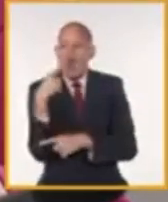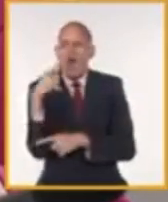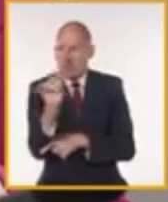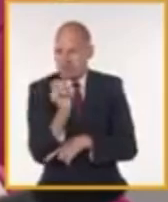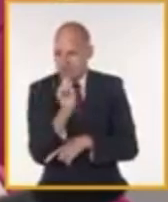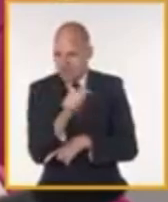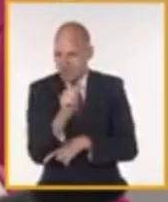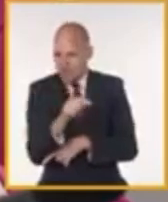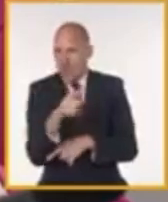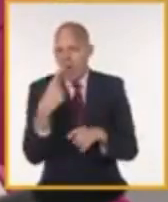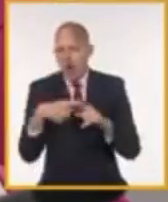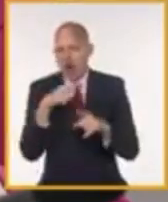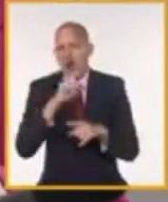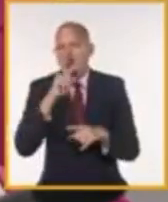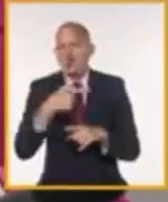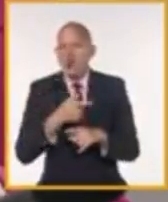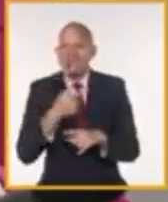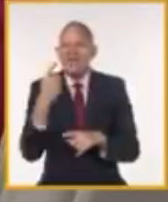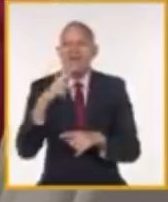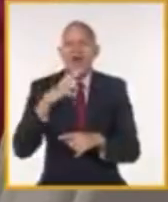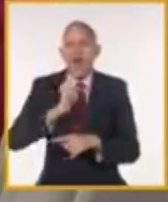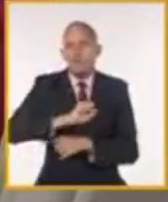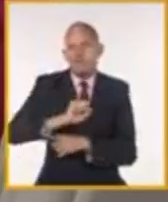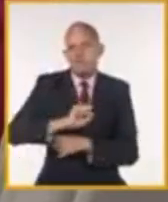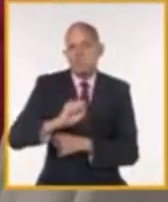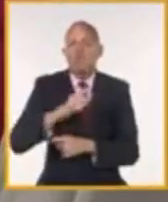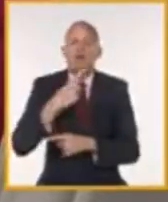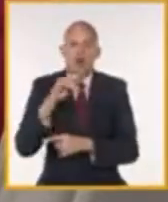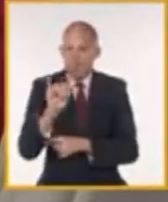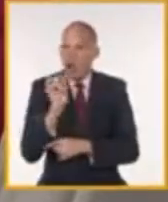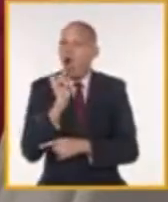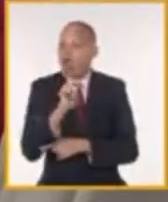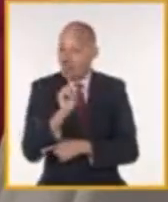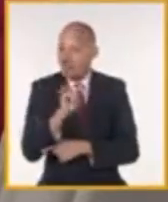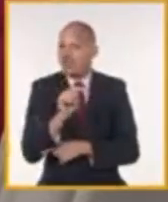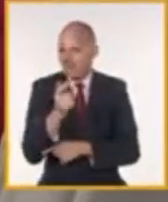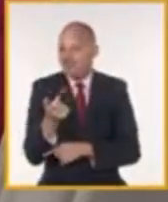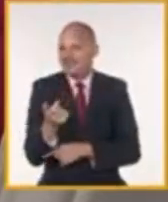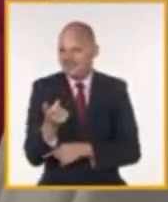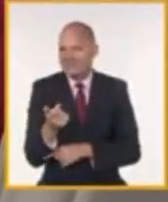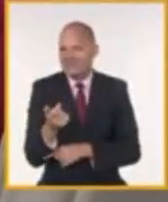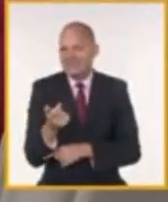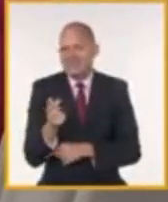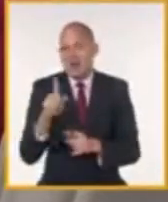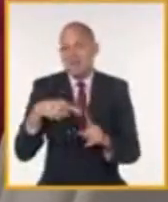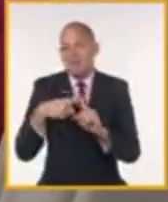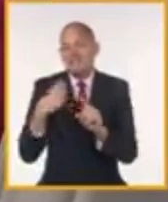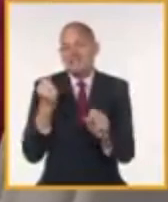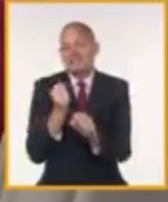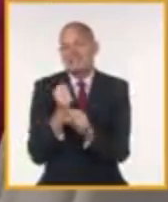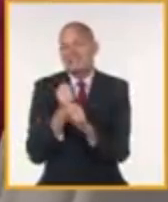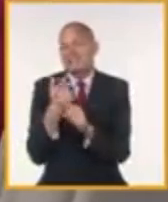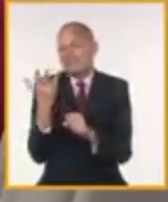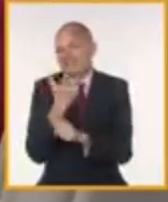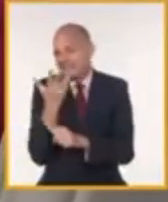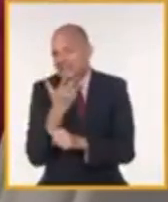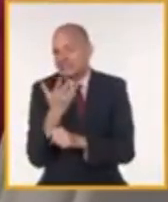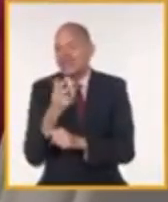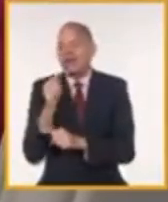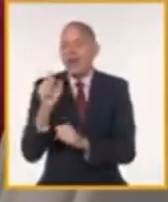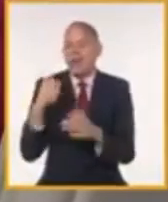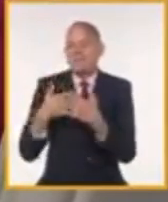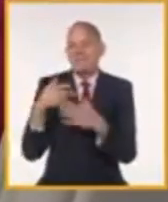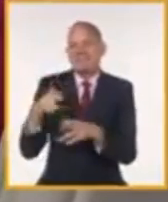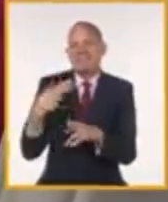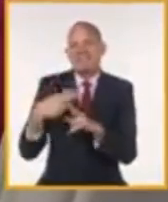tema de los sistemas de bombeo que tributan a la actividad, y se trabaja con los compañeros de Copestel y